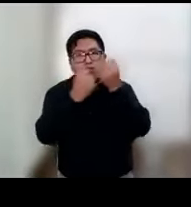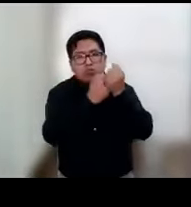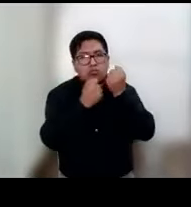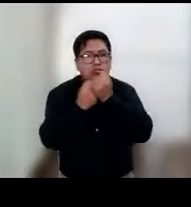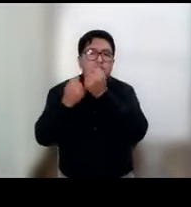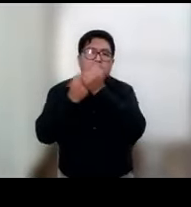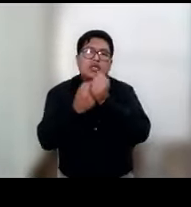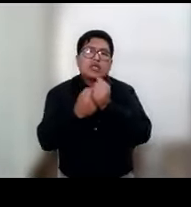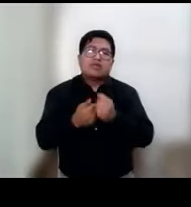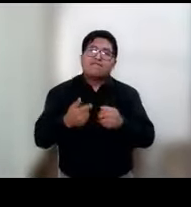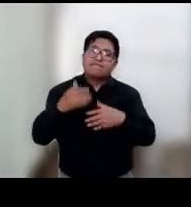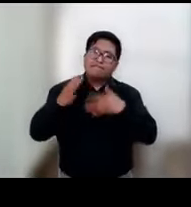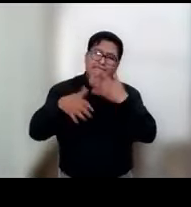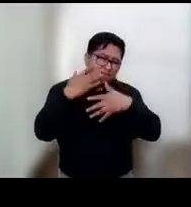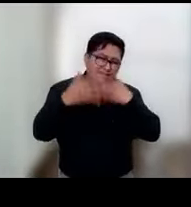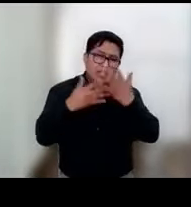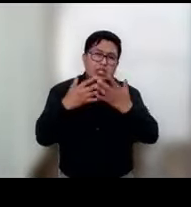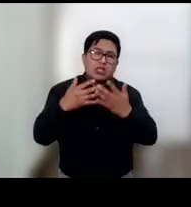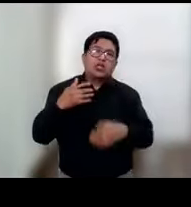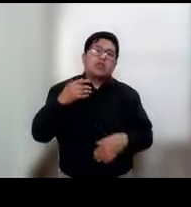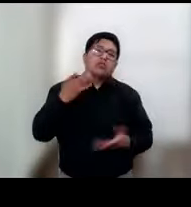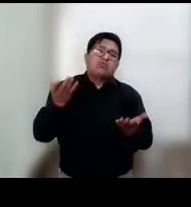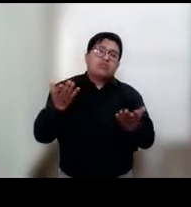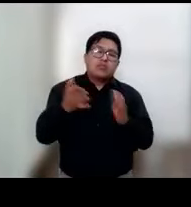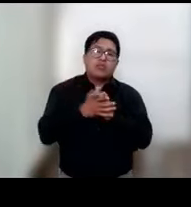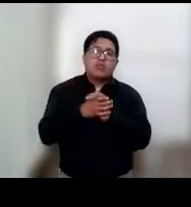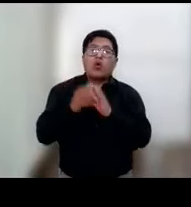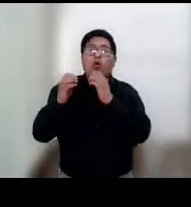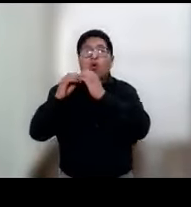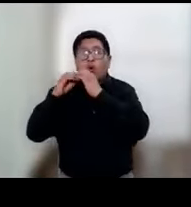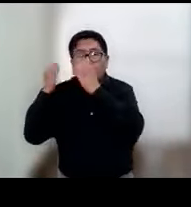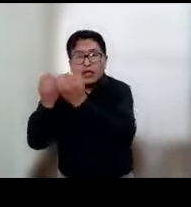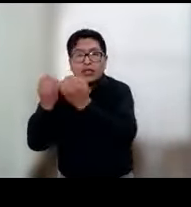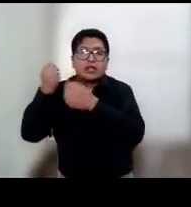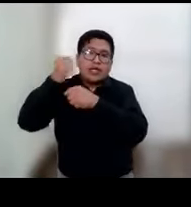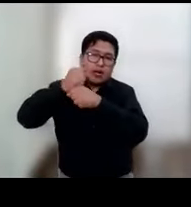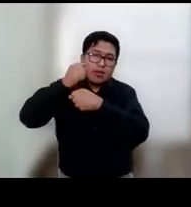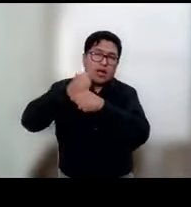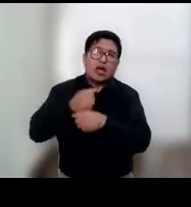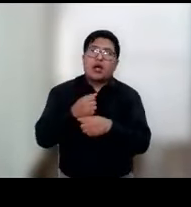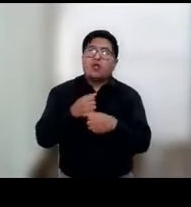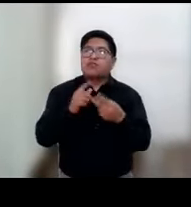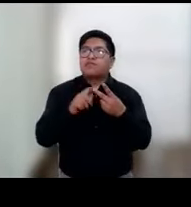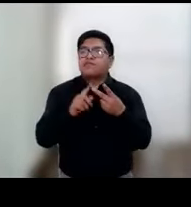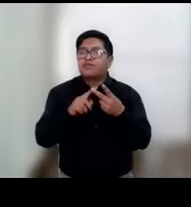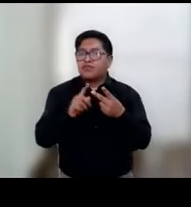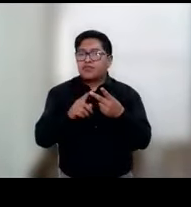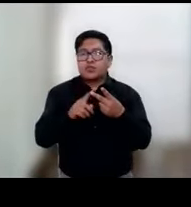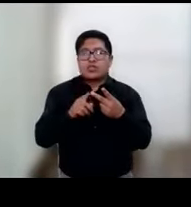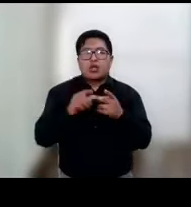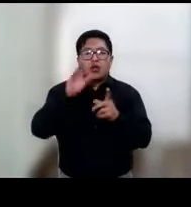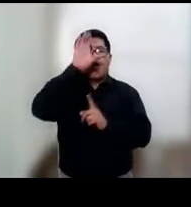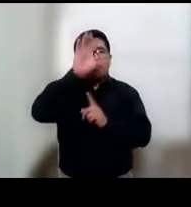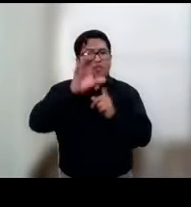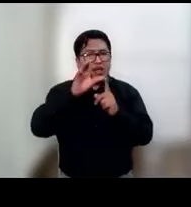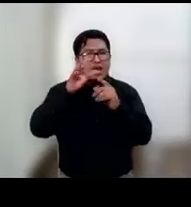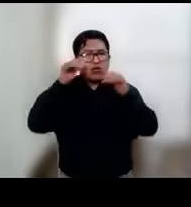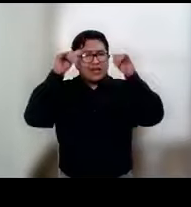de organizaciones de empleadores como por ejemplo la confederación de ganaderos